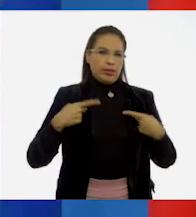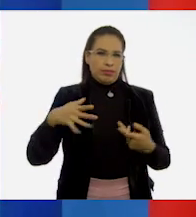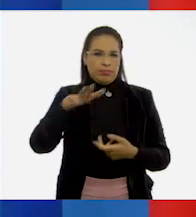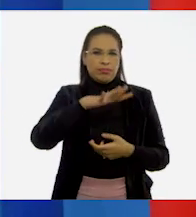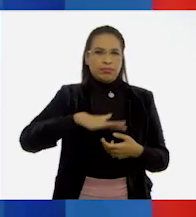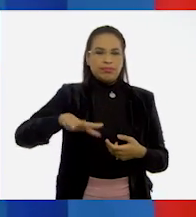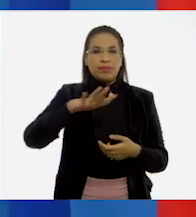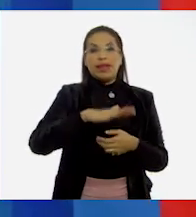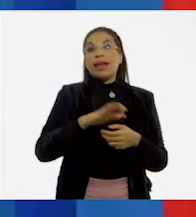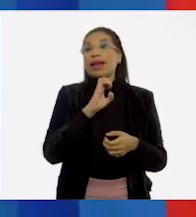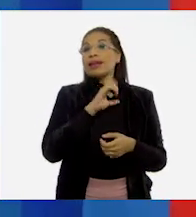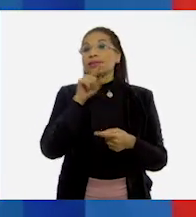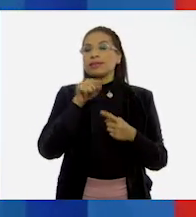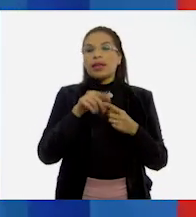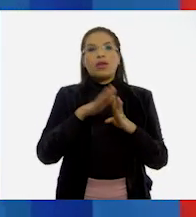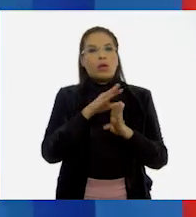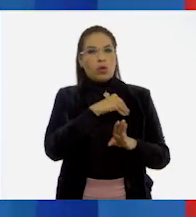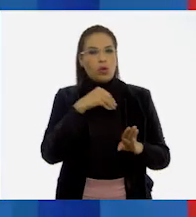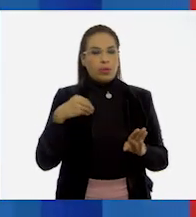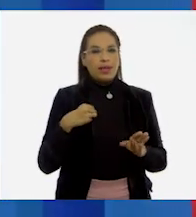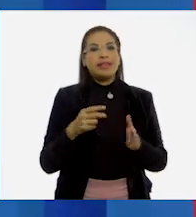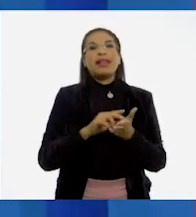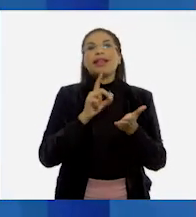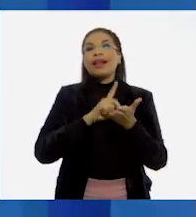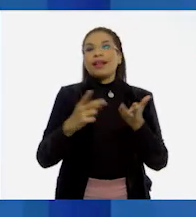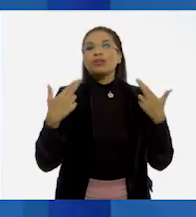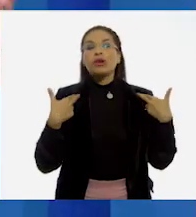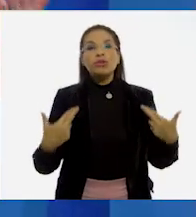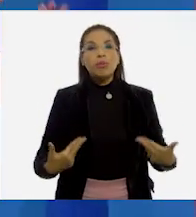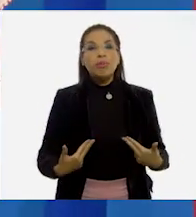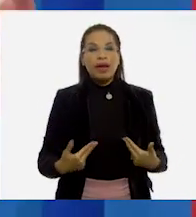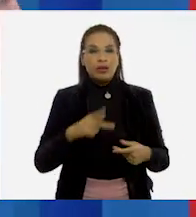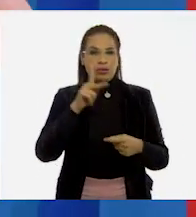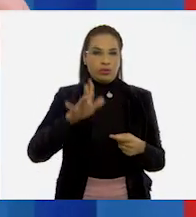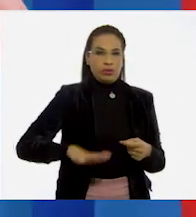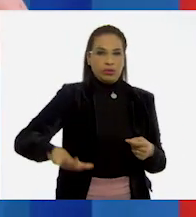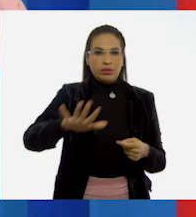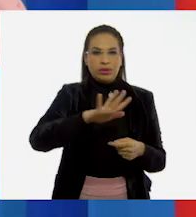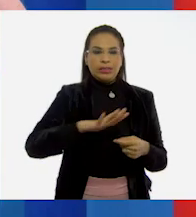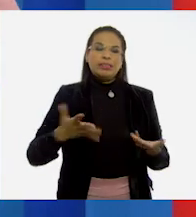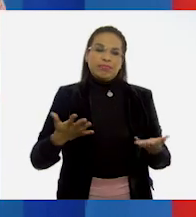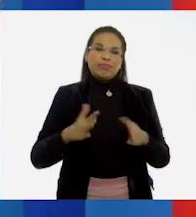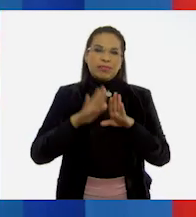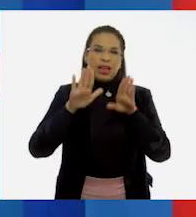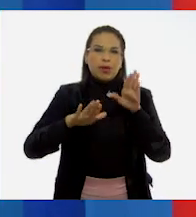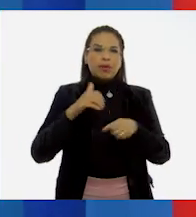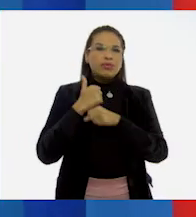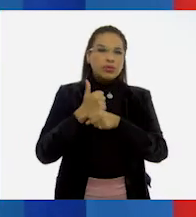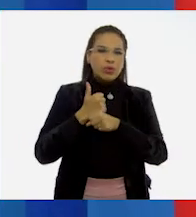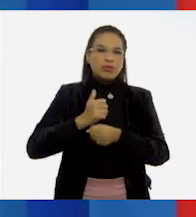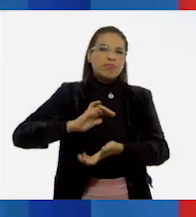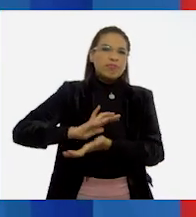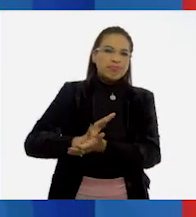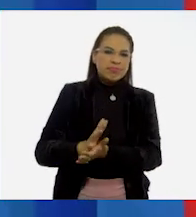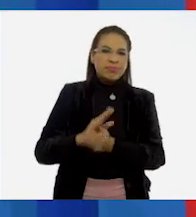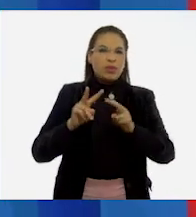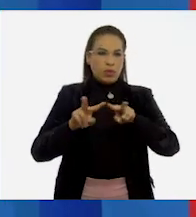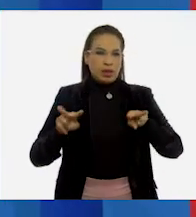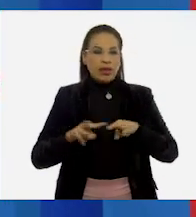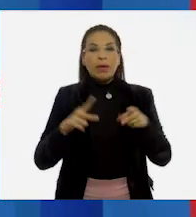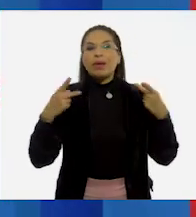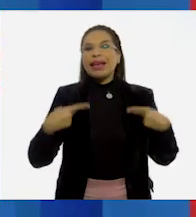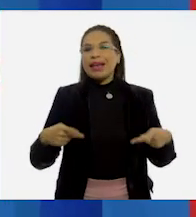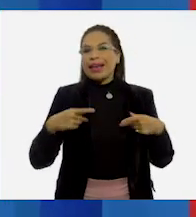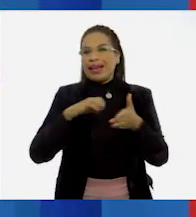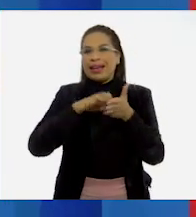y, por específico, en el cumplimiento de los derechos humanos de las poblaciones vulneradas y discriminadas, por ejemplo, las